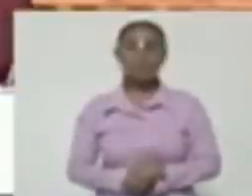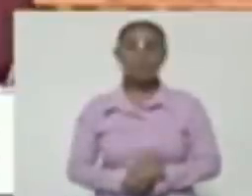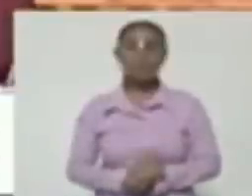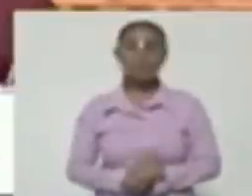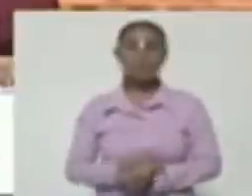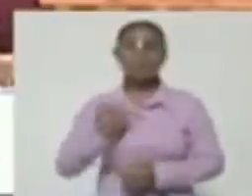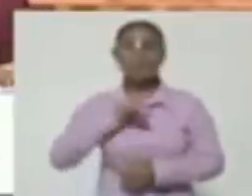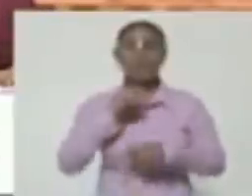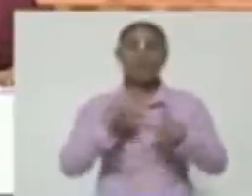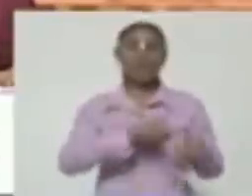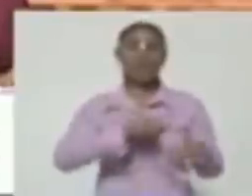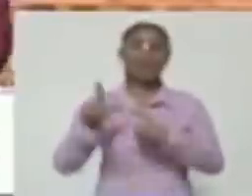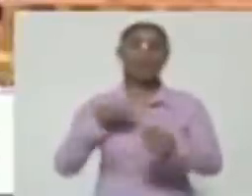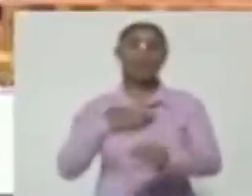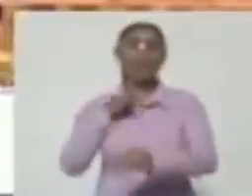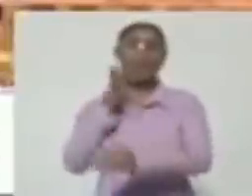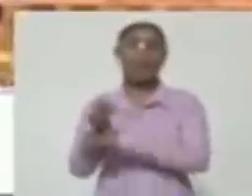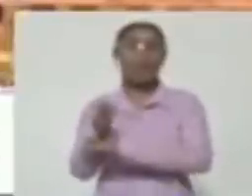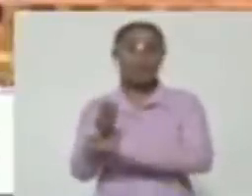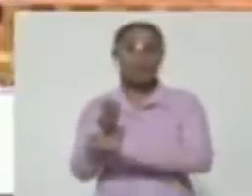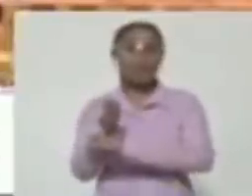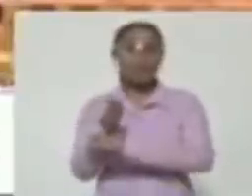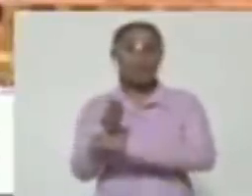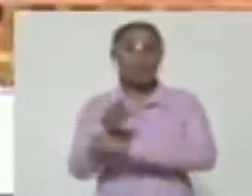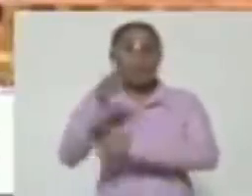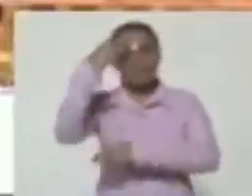estamos listos para ir a México.